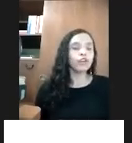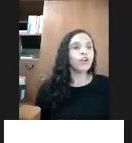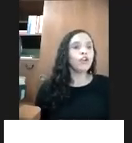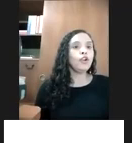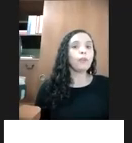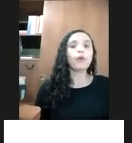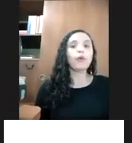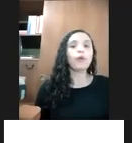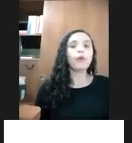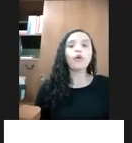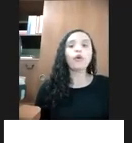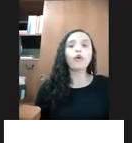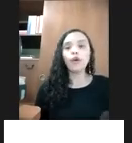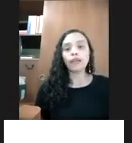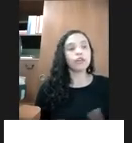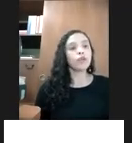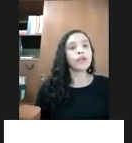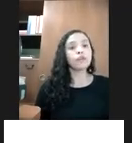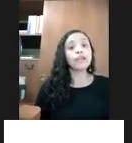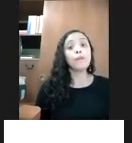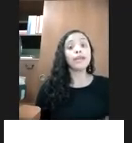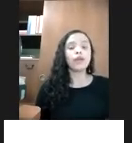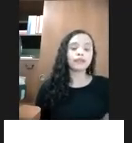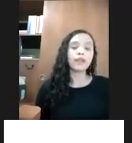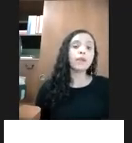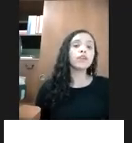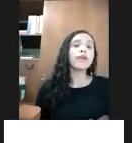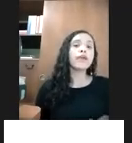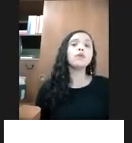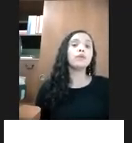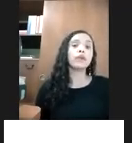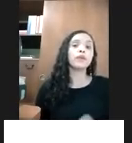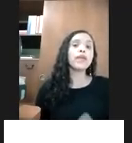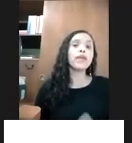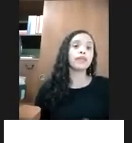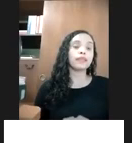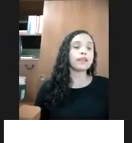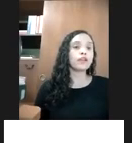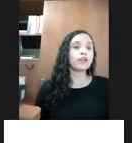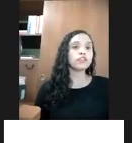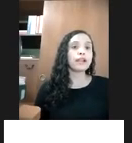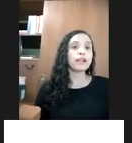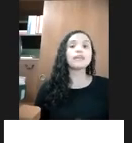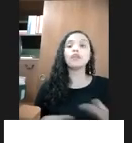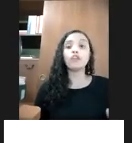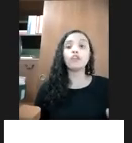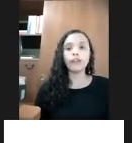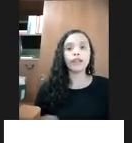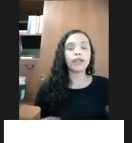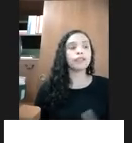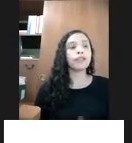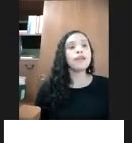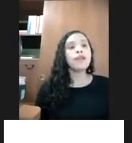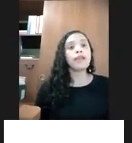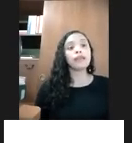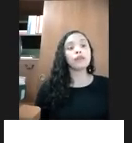deforestando los pocos bosques con los que todavía contamos, pero estar expuestos a ese humo que proviene de tener que cocinar a leña, de los fogones que la